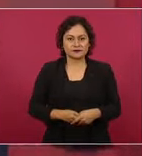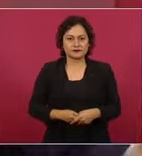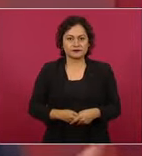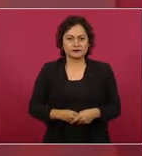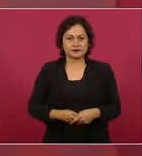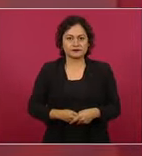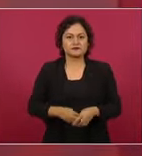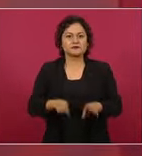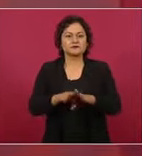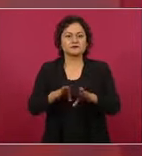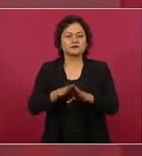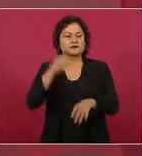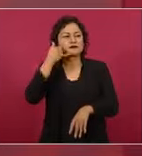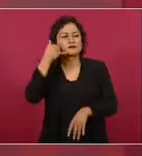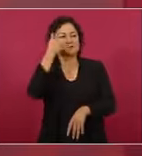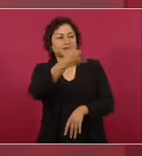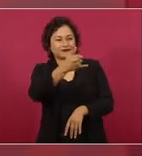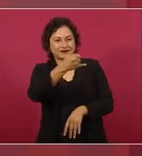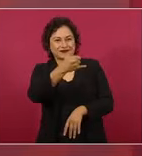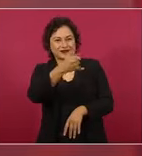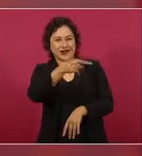agradeciéndole al gobernador